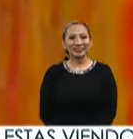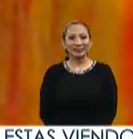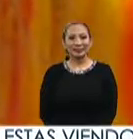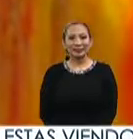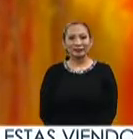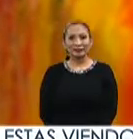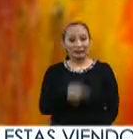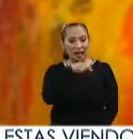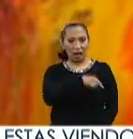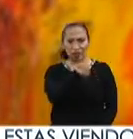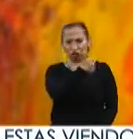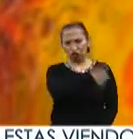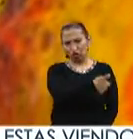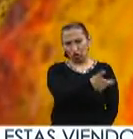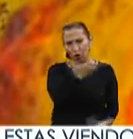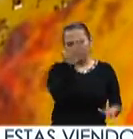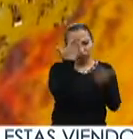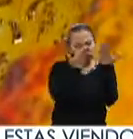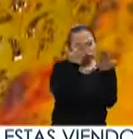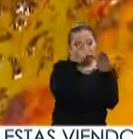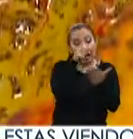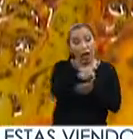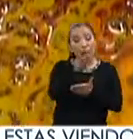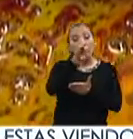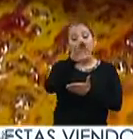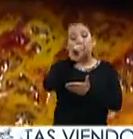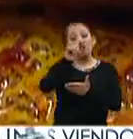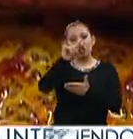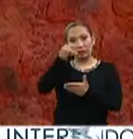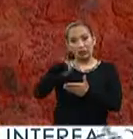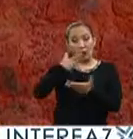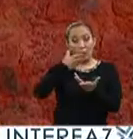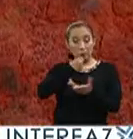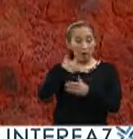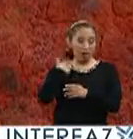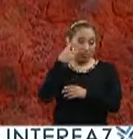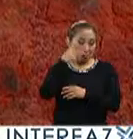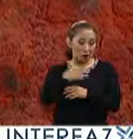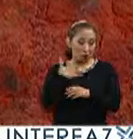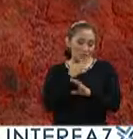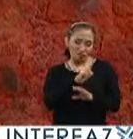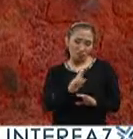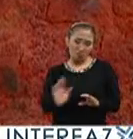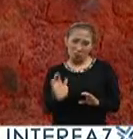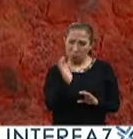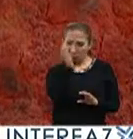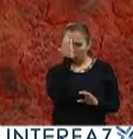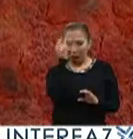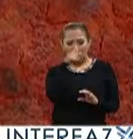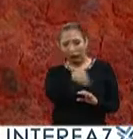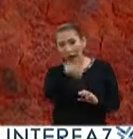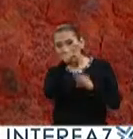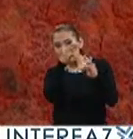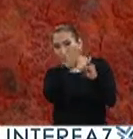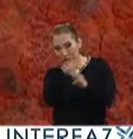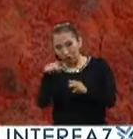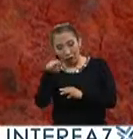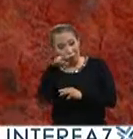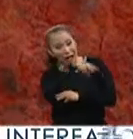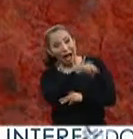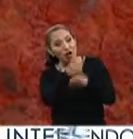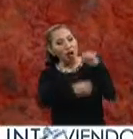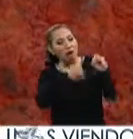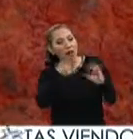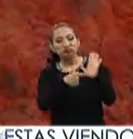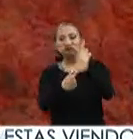De formación autodidacta, Bosco Sodi es uno de los creadores mexicanos más cotizados y reconocidos internacionalmente. Su reciente obra es